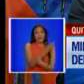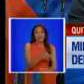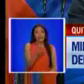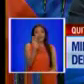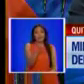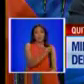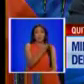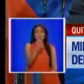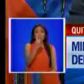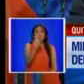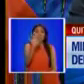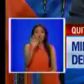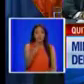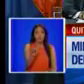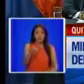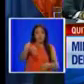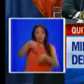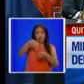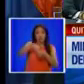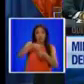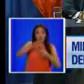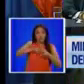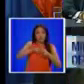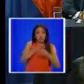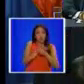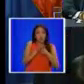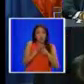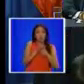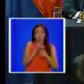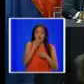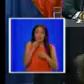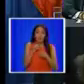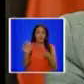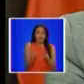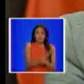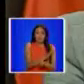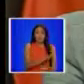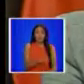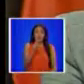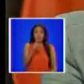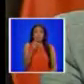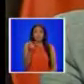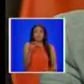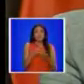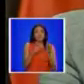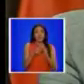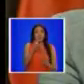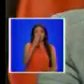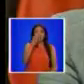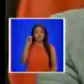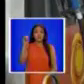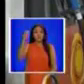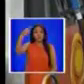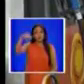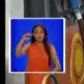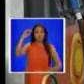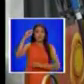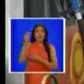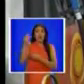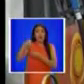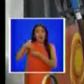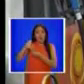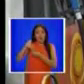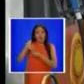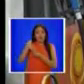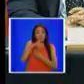de 25.000 vacantes. Estas medidas, según el ministro, implicarán un ahorro de $700 millones, 400 por el incremento